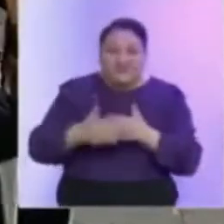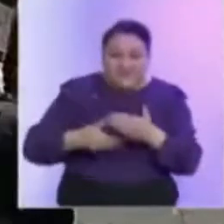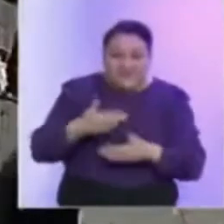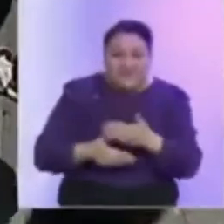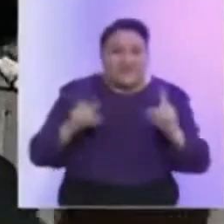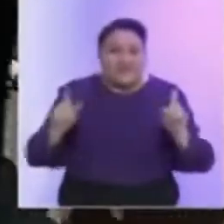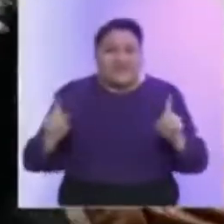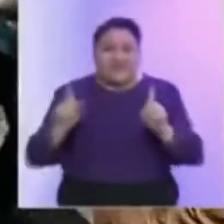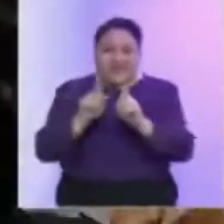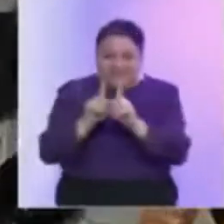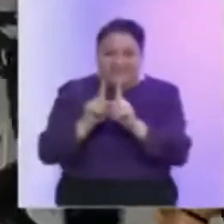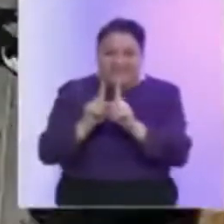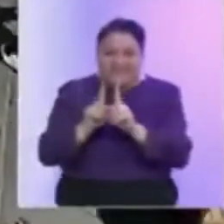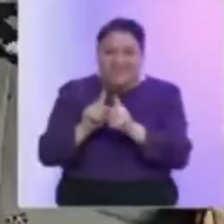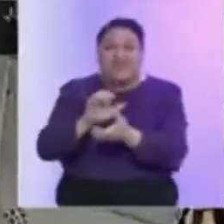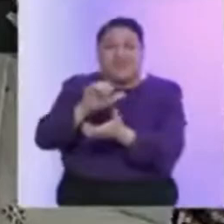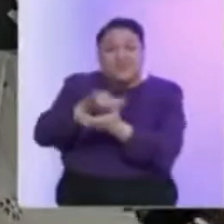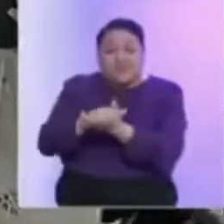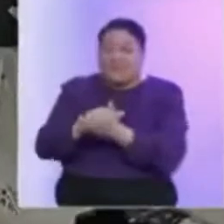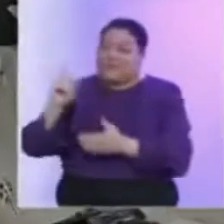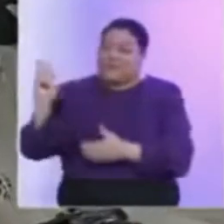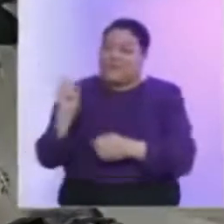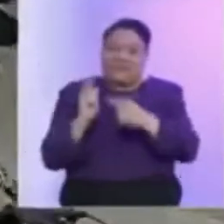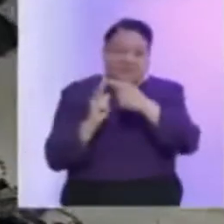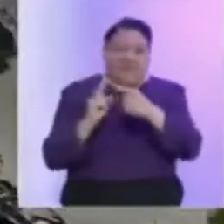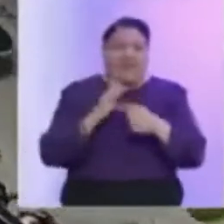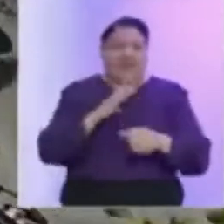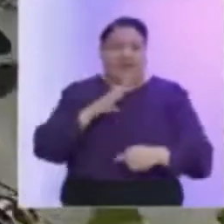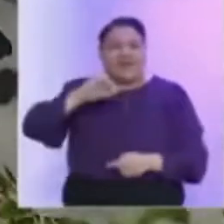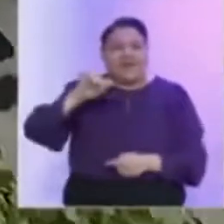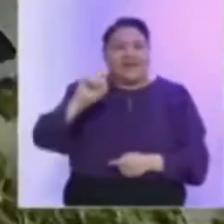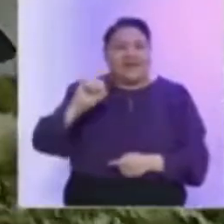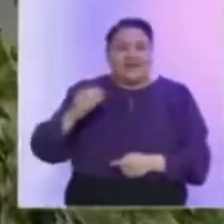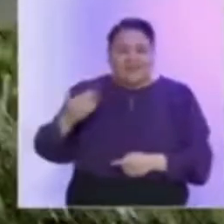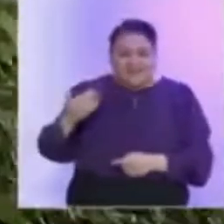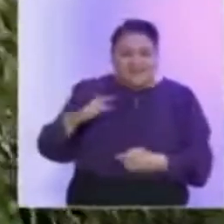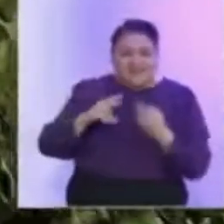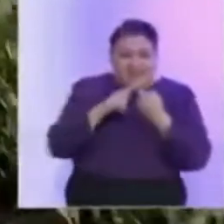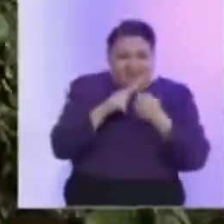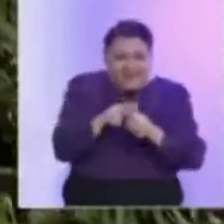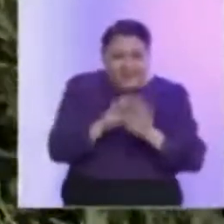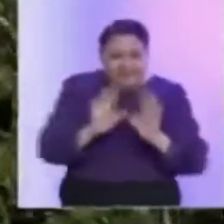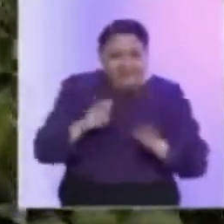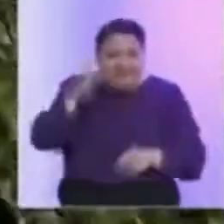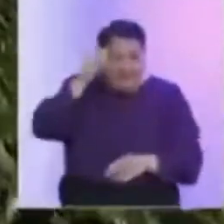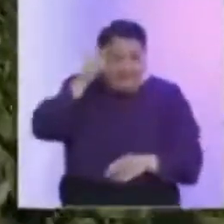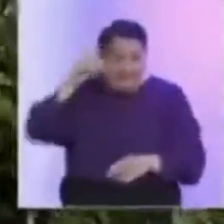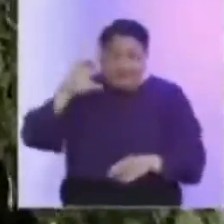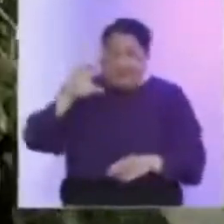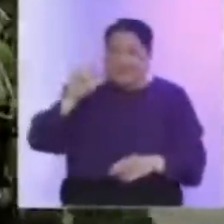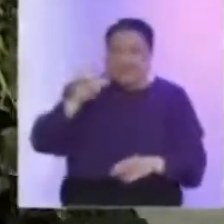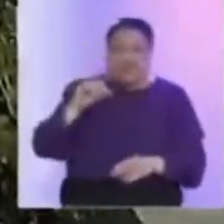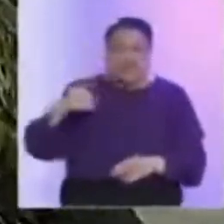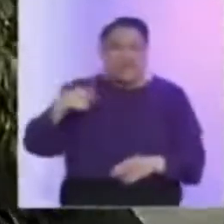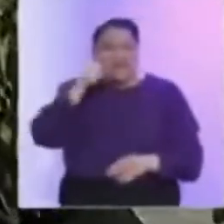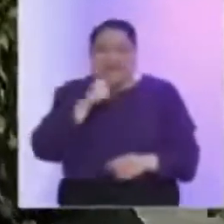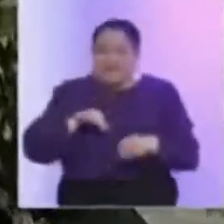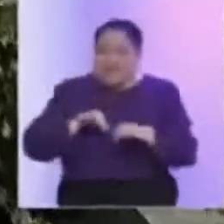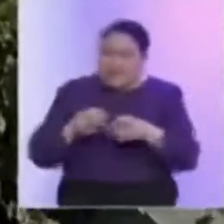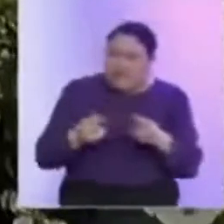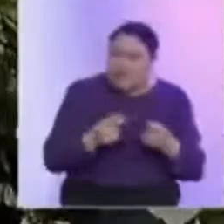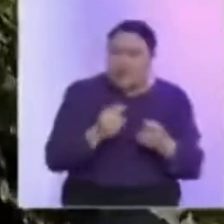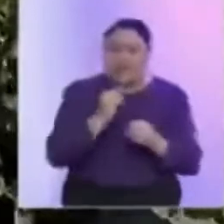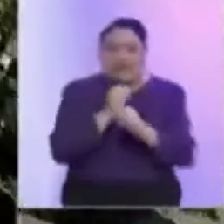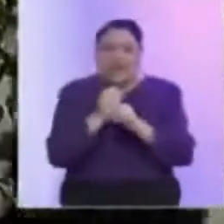dices, acompañada de su esposo, que está arriba. Desde hace algunos minutos ya la doctora Claudia Sheinbaum, ya ves que es muy activa en las